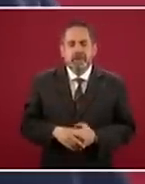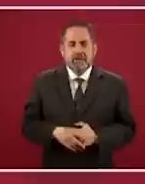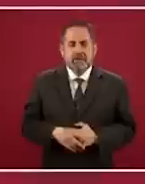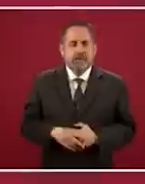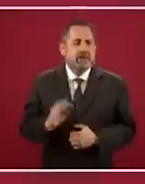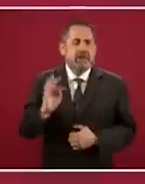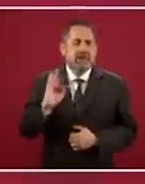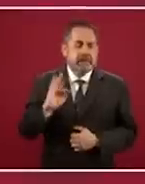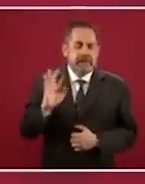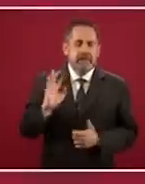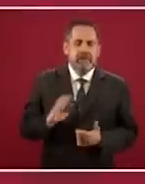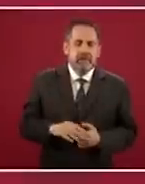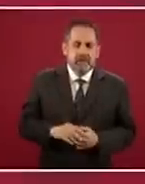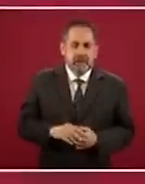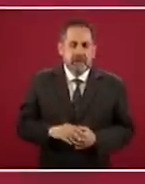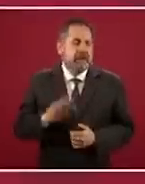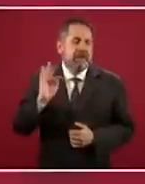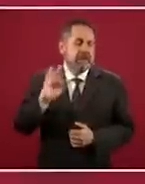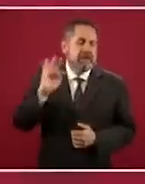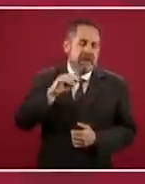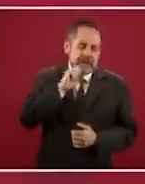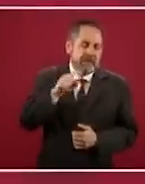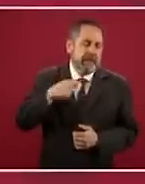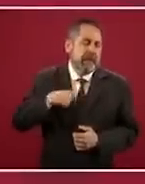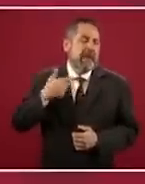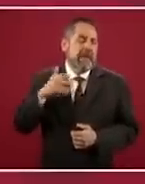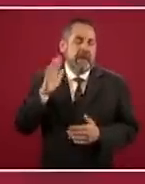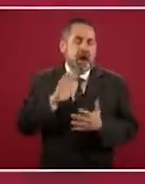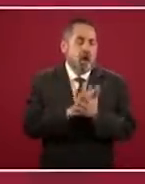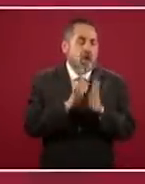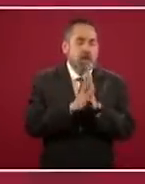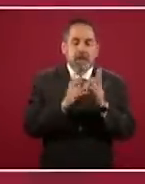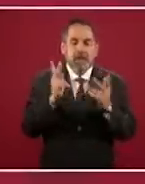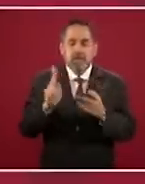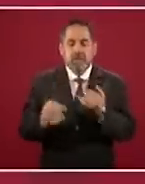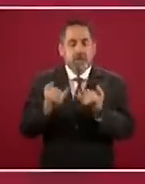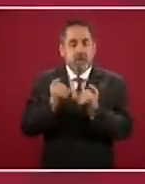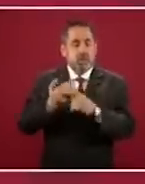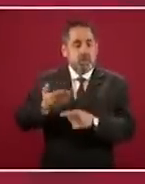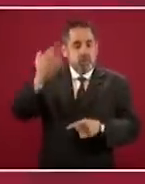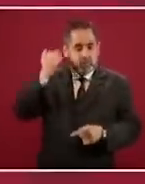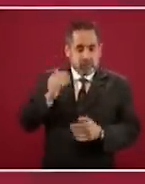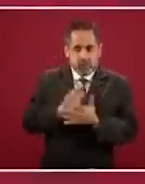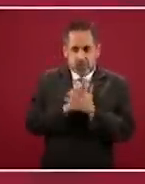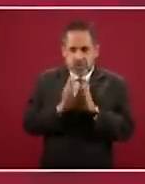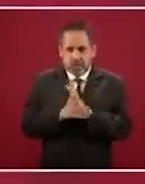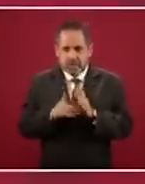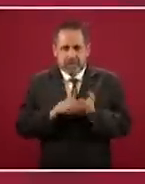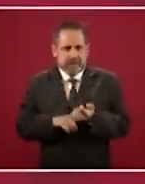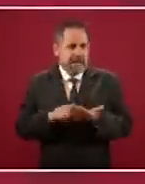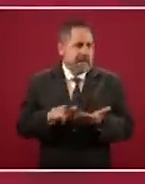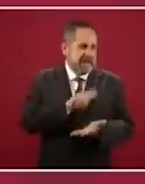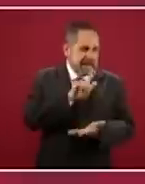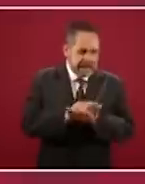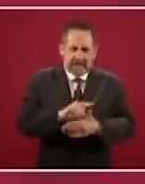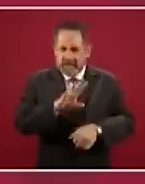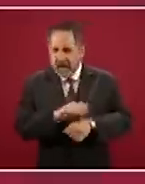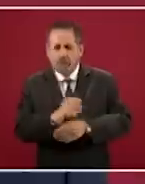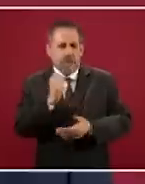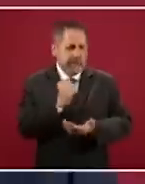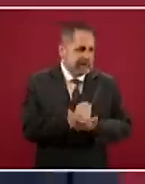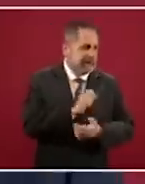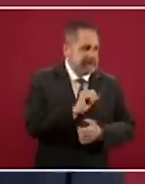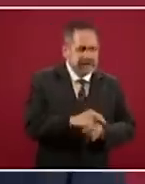actuado como cómplices en tiempos pasados, aprobando leyes,